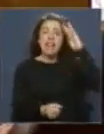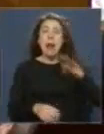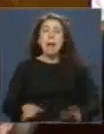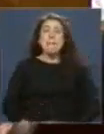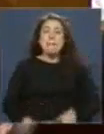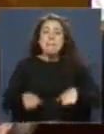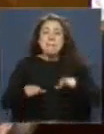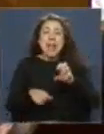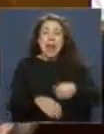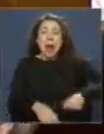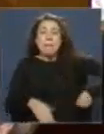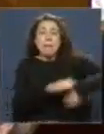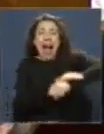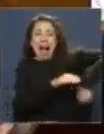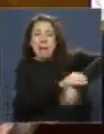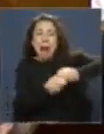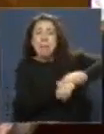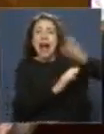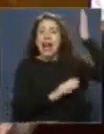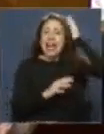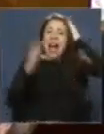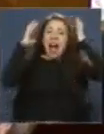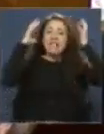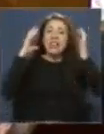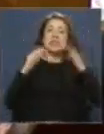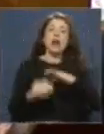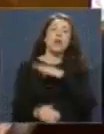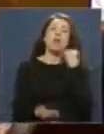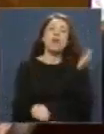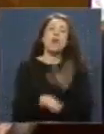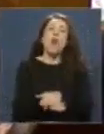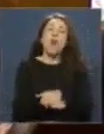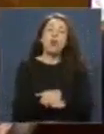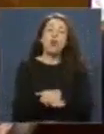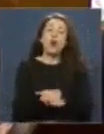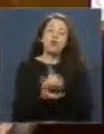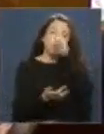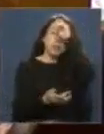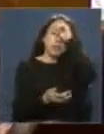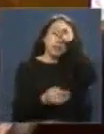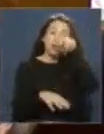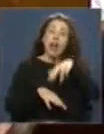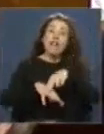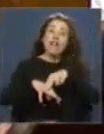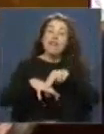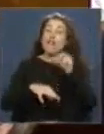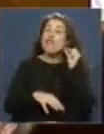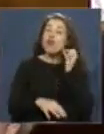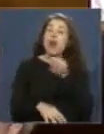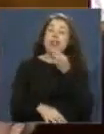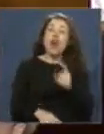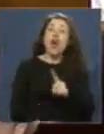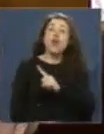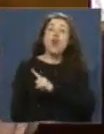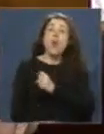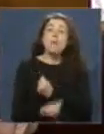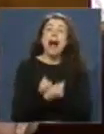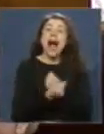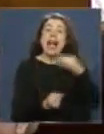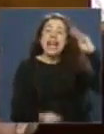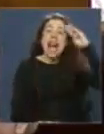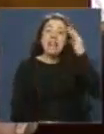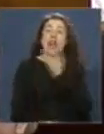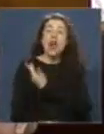piernas, patadas en la cabeza. Murió en la posta. Su viuda dijo, es culpa de carabineros